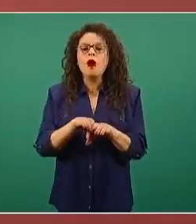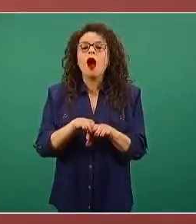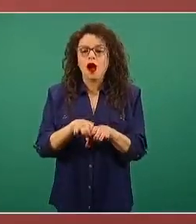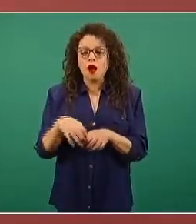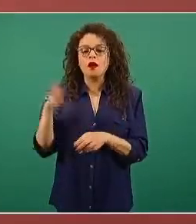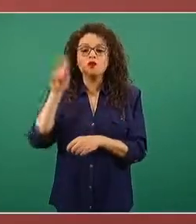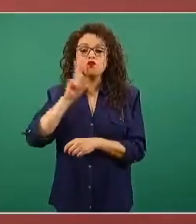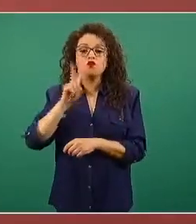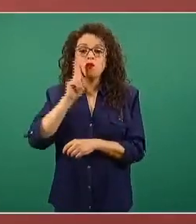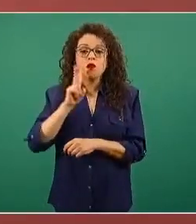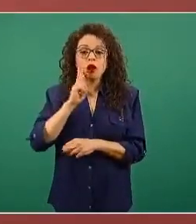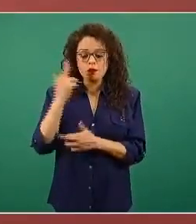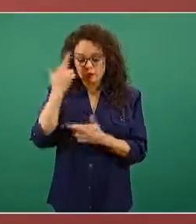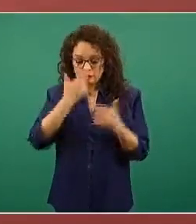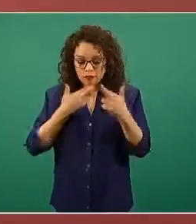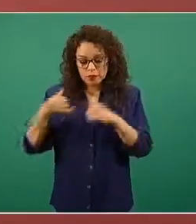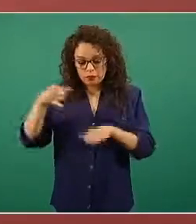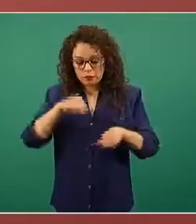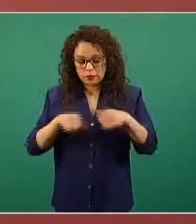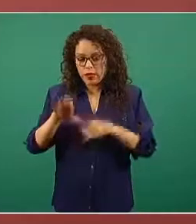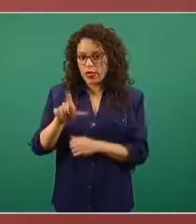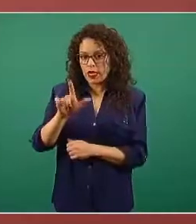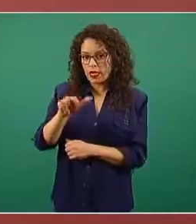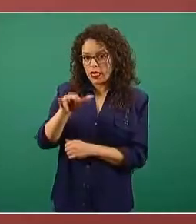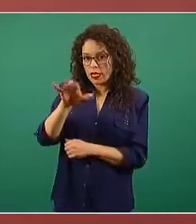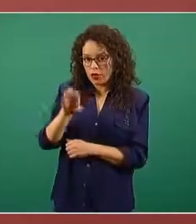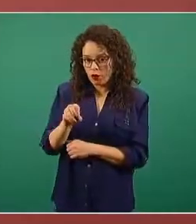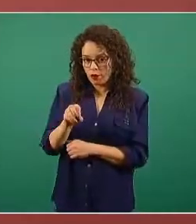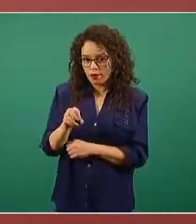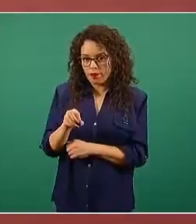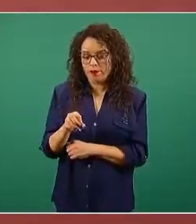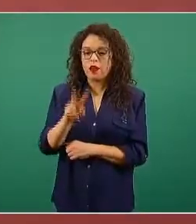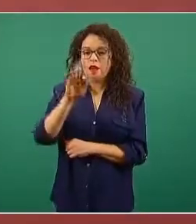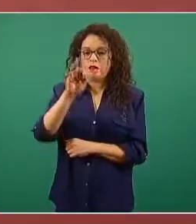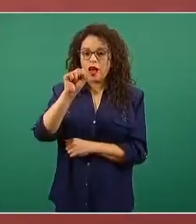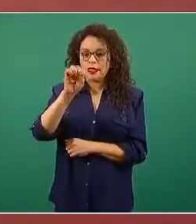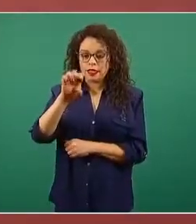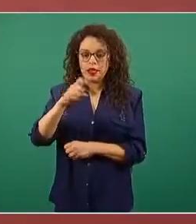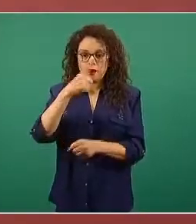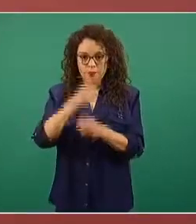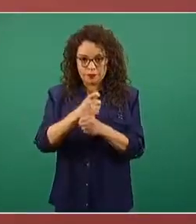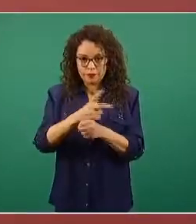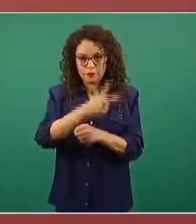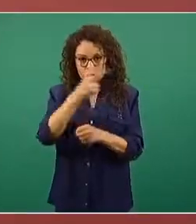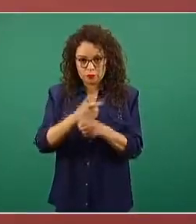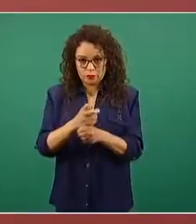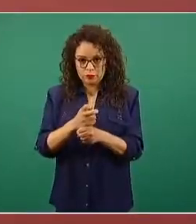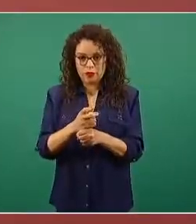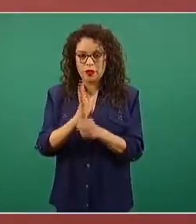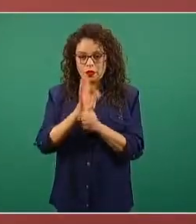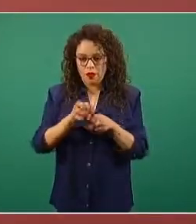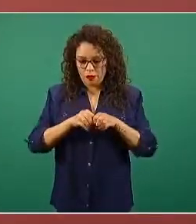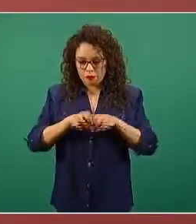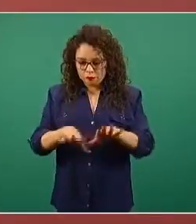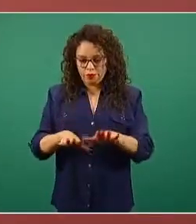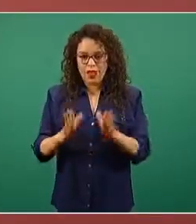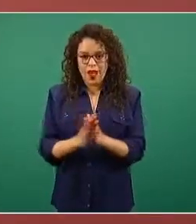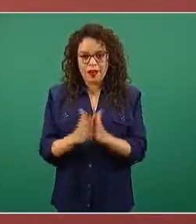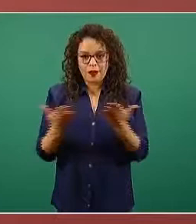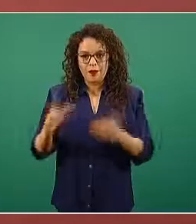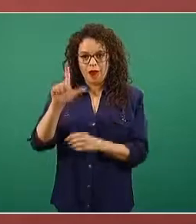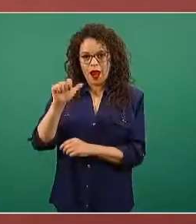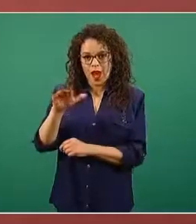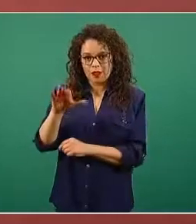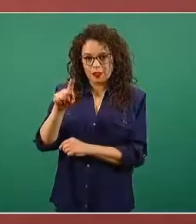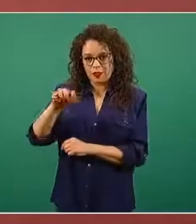El producto ha sido sometido a ensayos clínicos fase 1 y 2, que ya fueron publicadas en Lancet, como mencioné